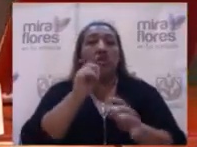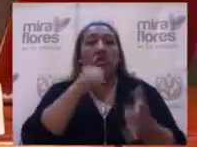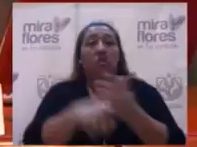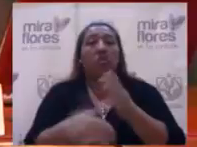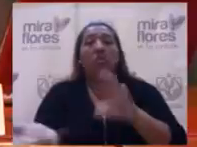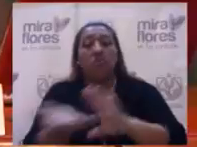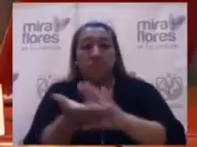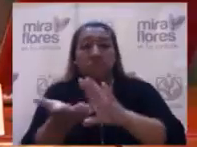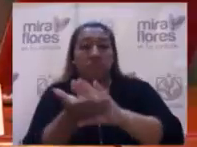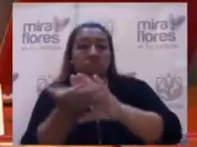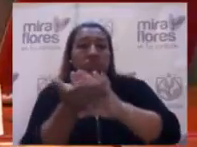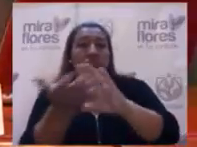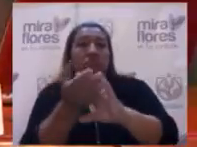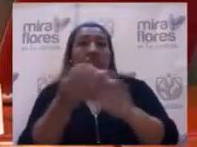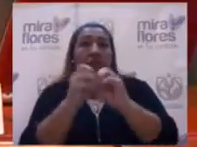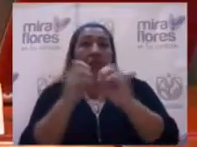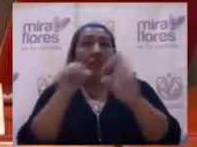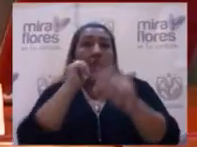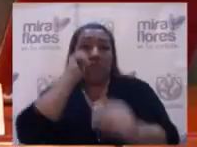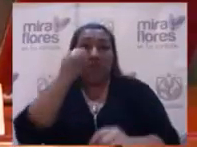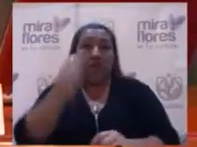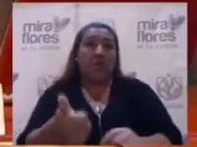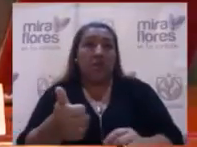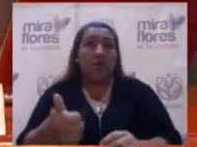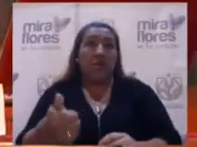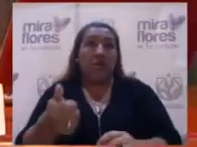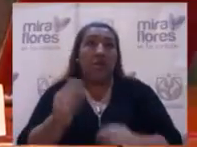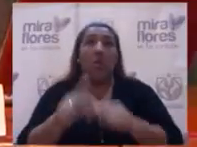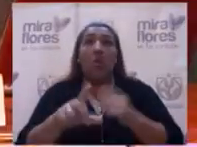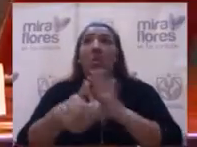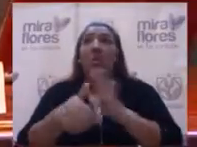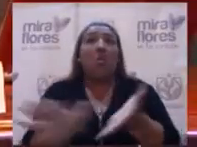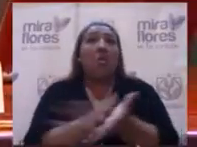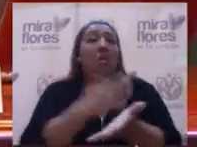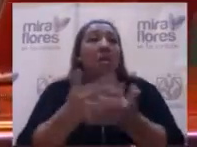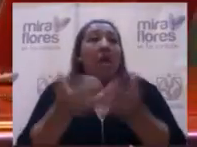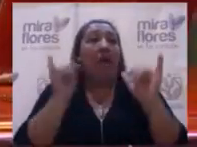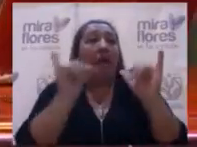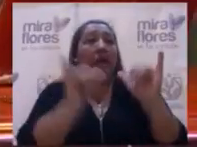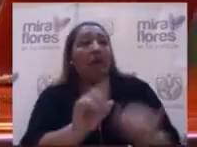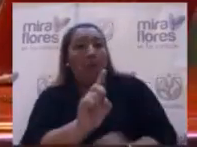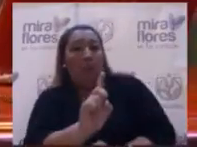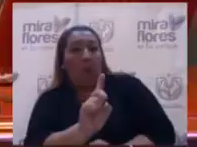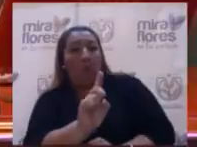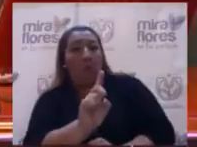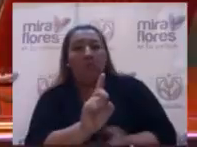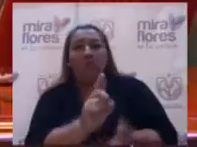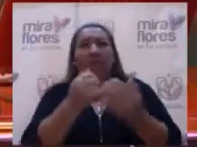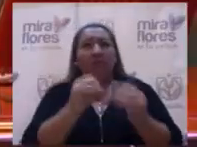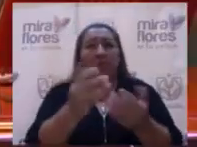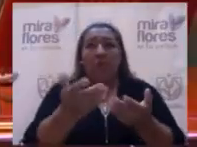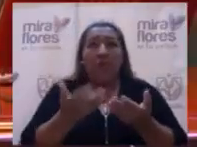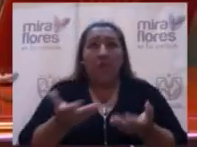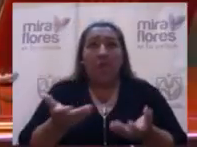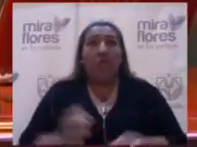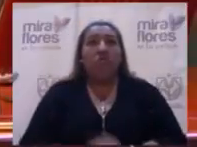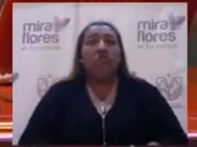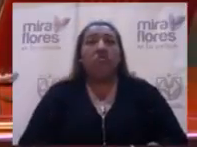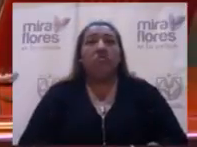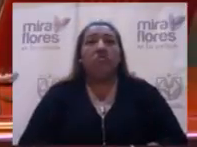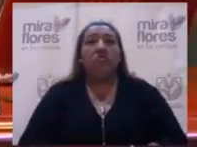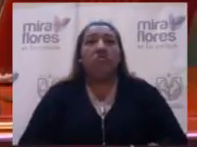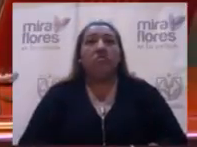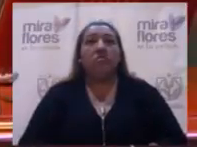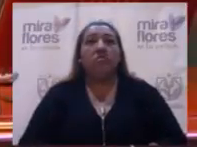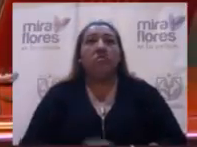embalsados, al día de mañana no habrá ninguno, hoy queda uno, según el informe que se nos ha dado, lo cual